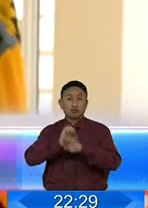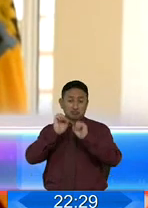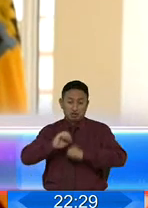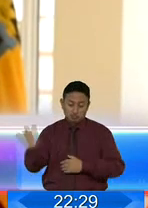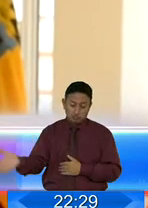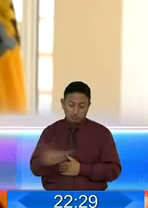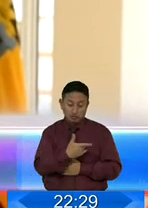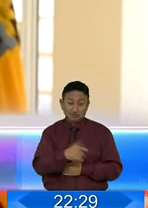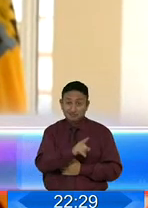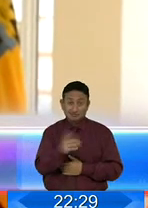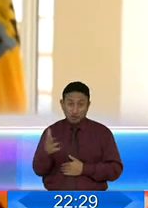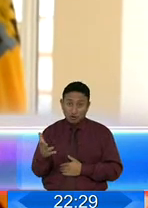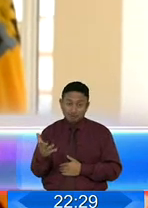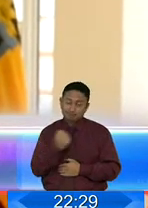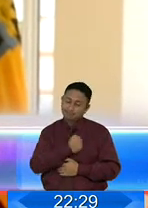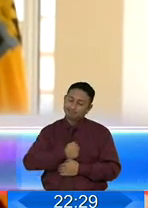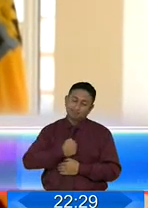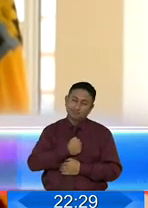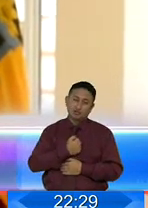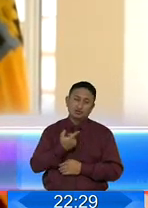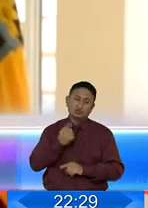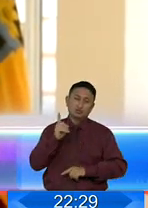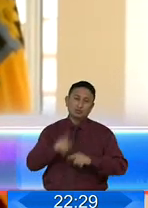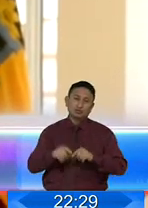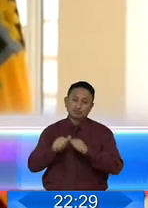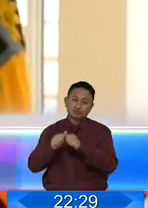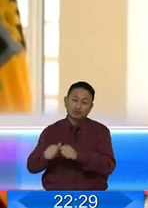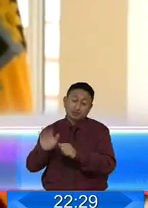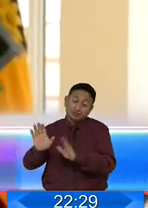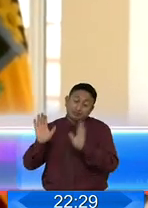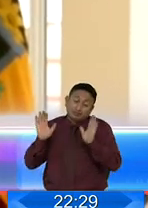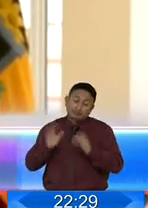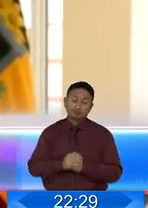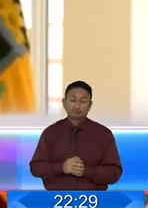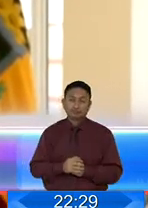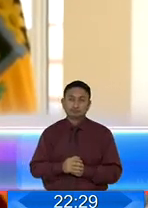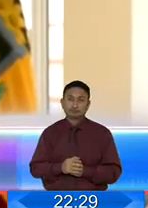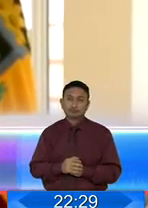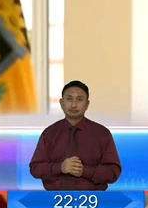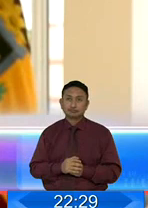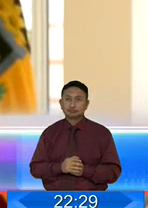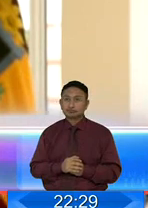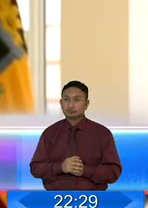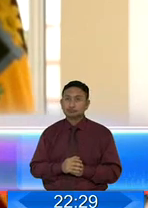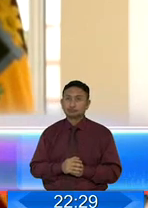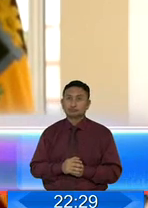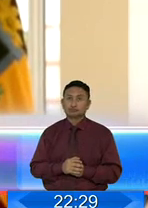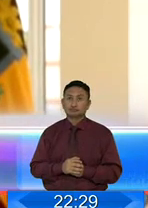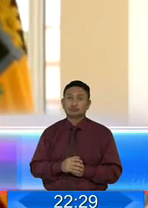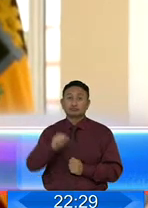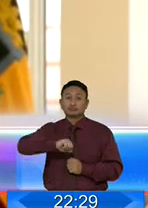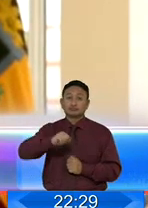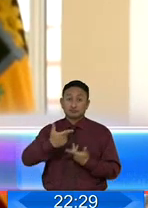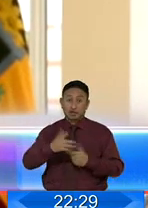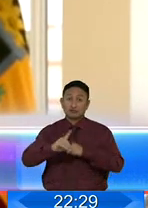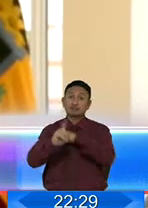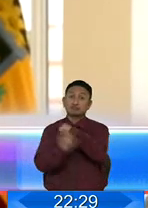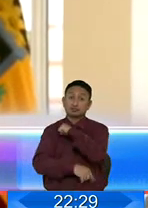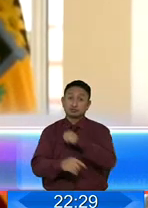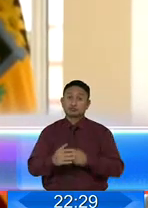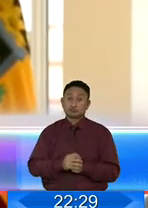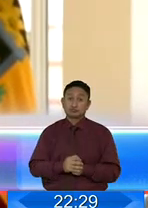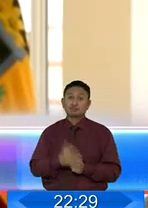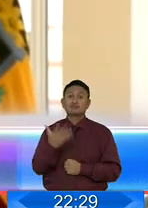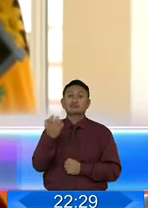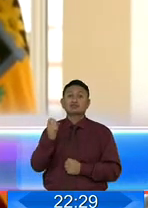hacerlo, las que no pues tendrán que asumir las responsabilidades, ¿no?, de llevar los pasajeros a sus vías, ya que la sanción es bastante alta, de 15